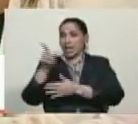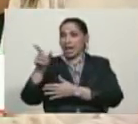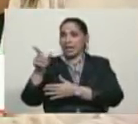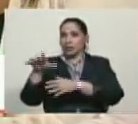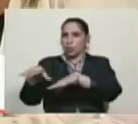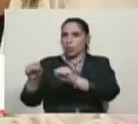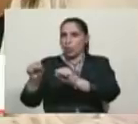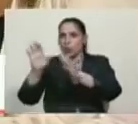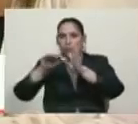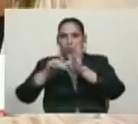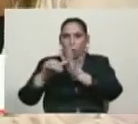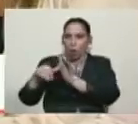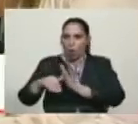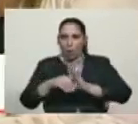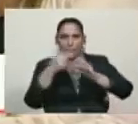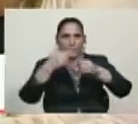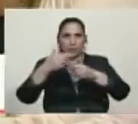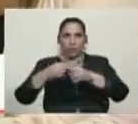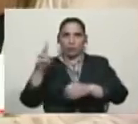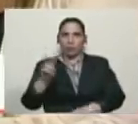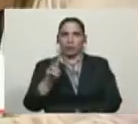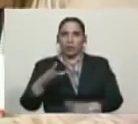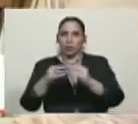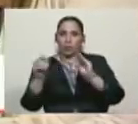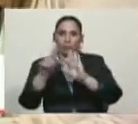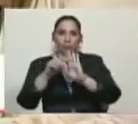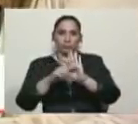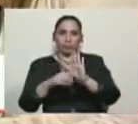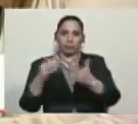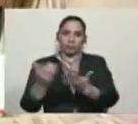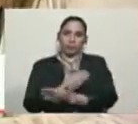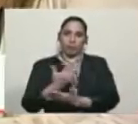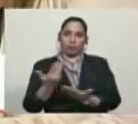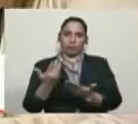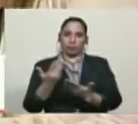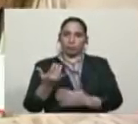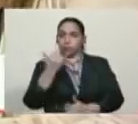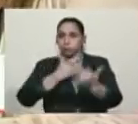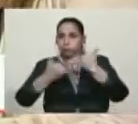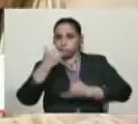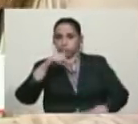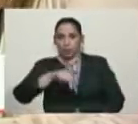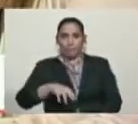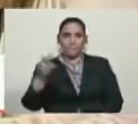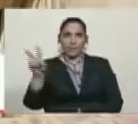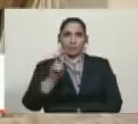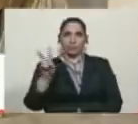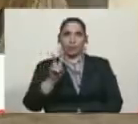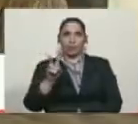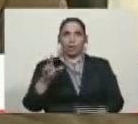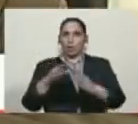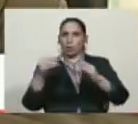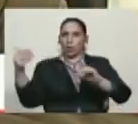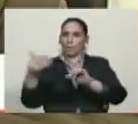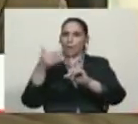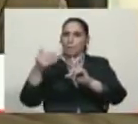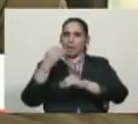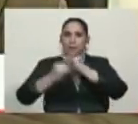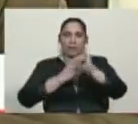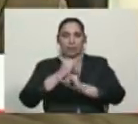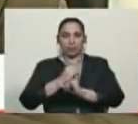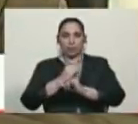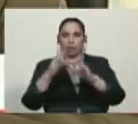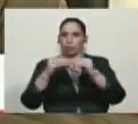venezolano todas las medidas el intento de golpe de estado fracasado en venezuela toda la agresión internacional